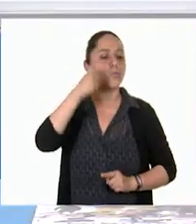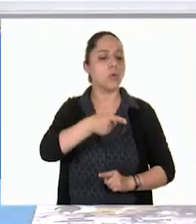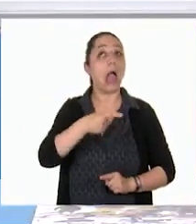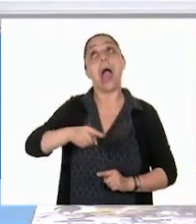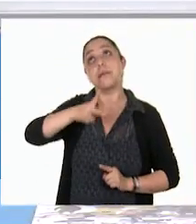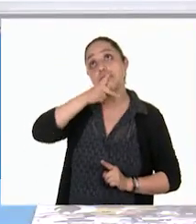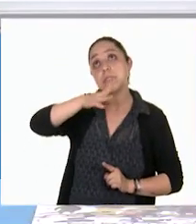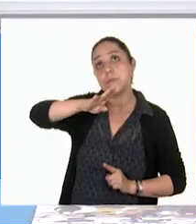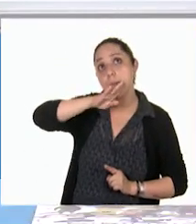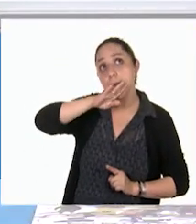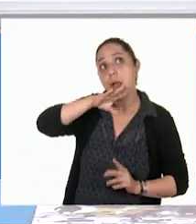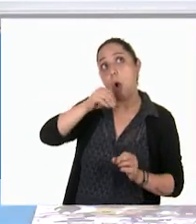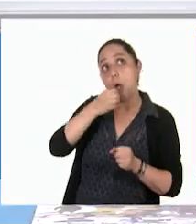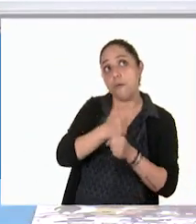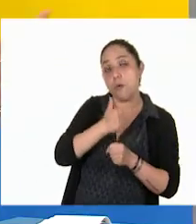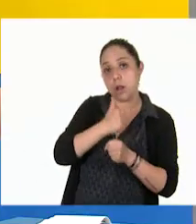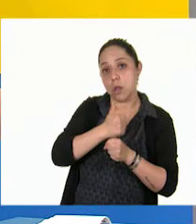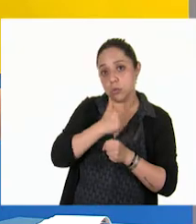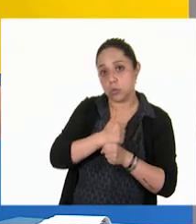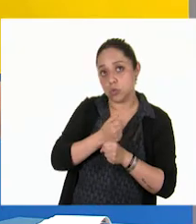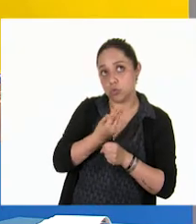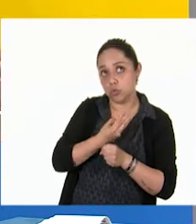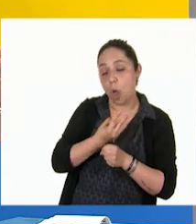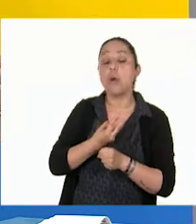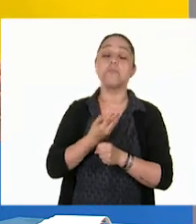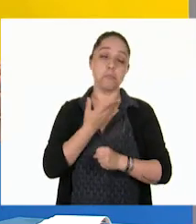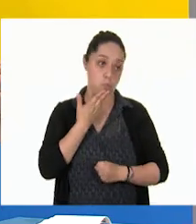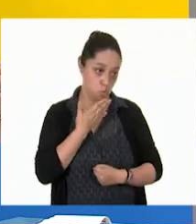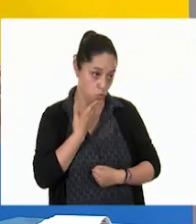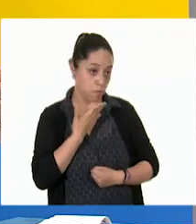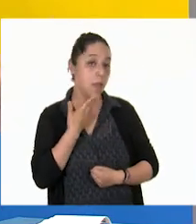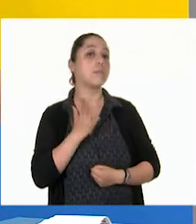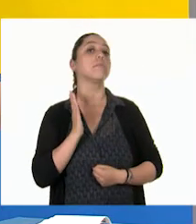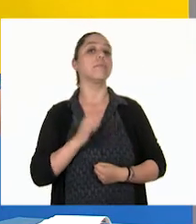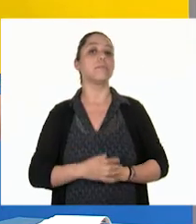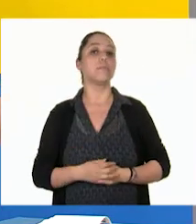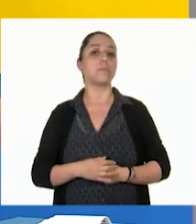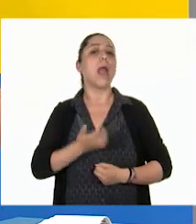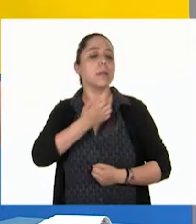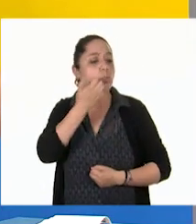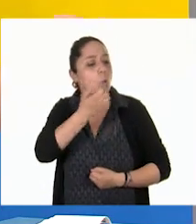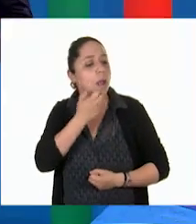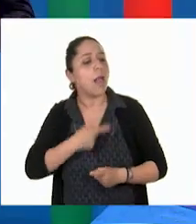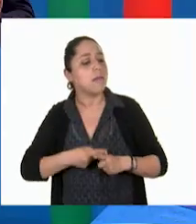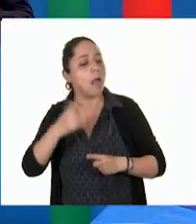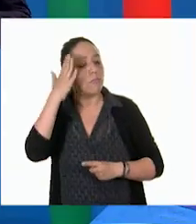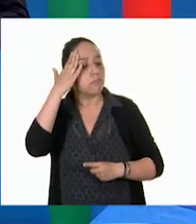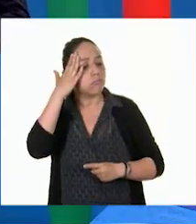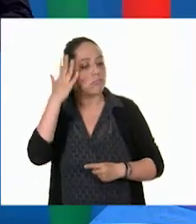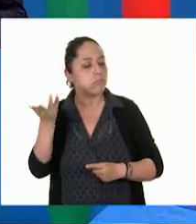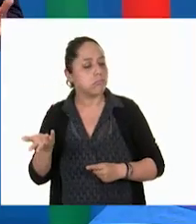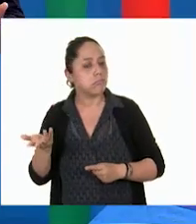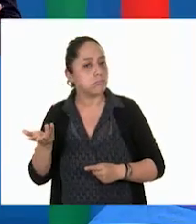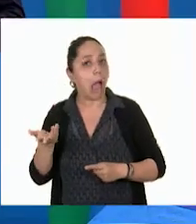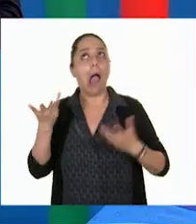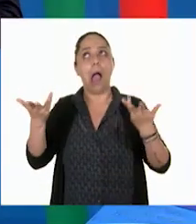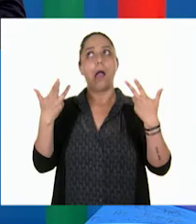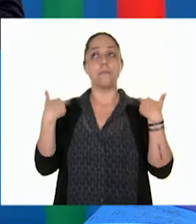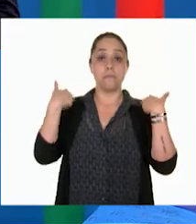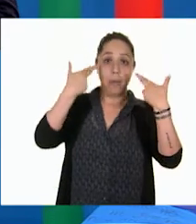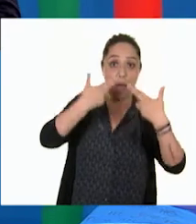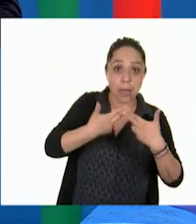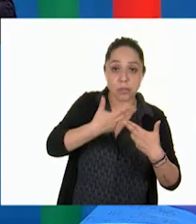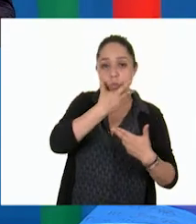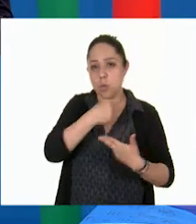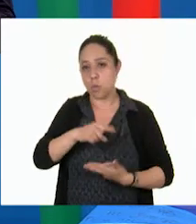¿mis papás o mis abuelitos? Muy bien, Ale. ¿Y en la escuela? Ah, pues los maestros o